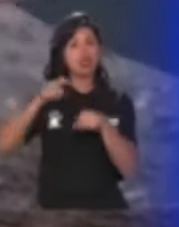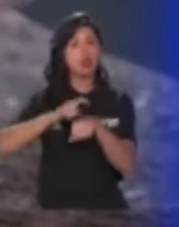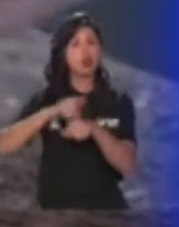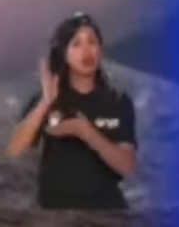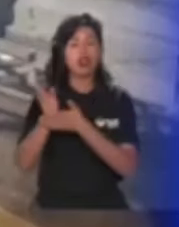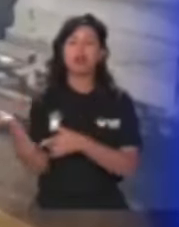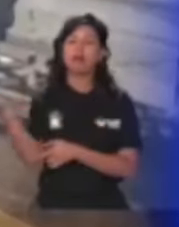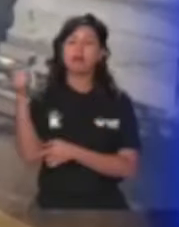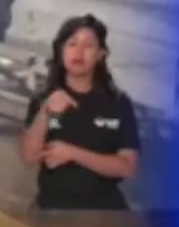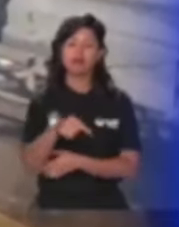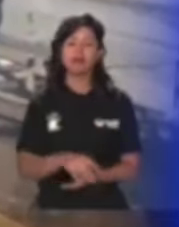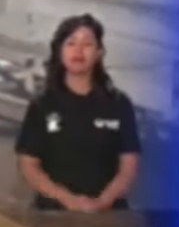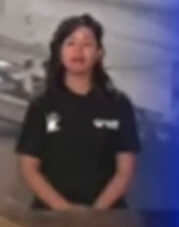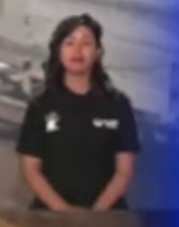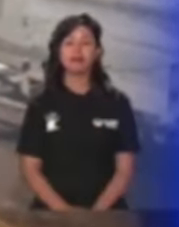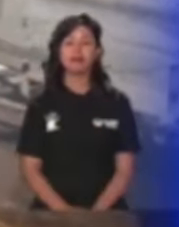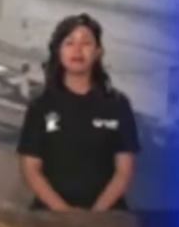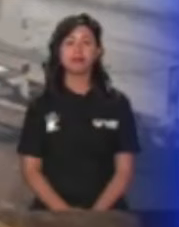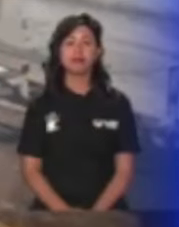venir.